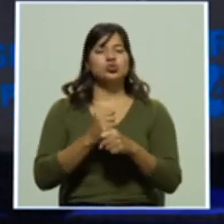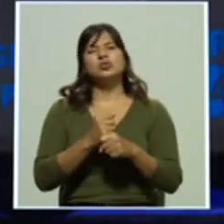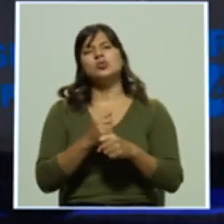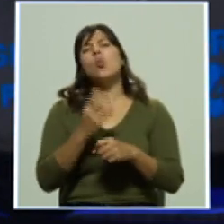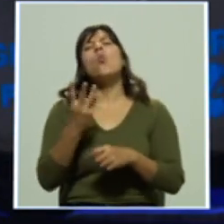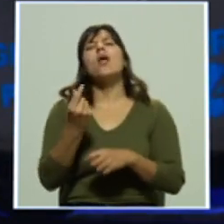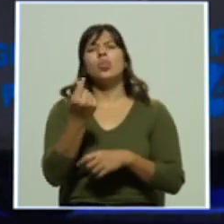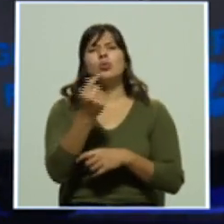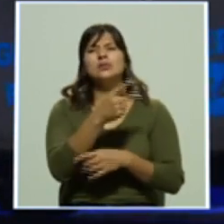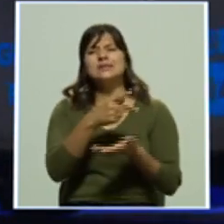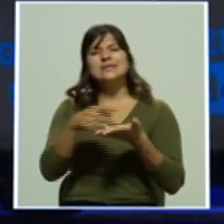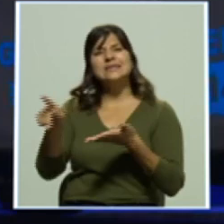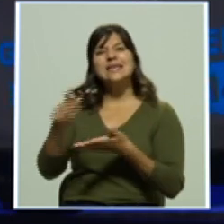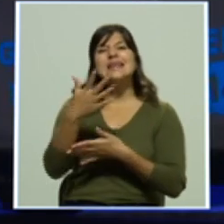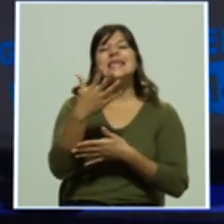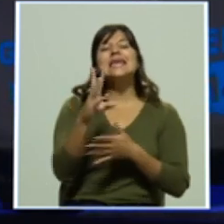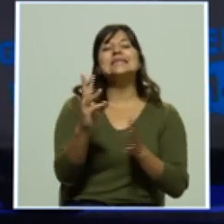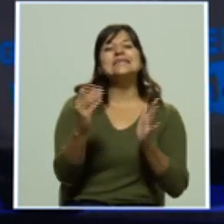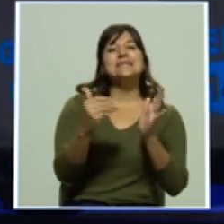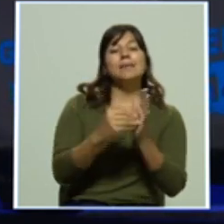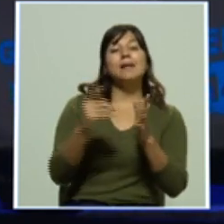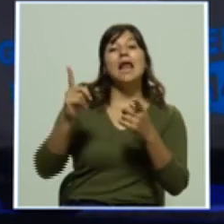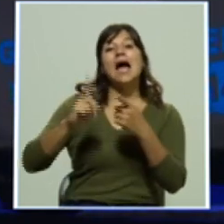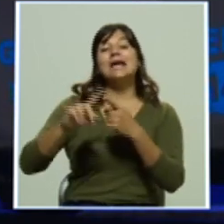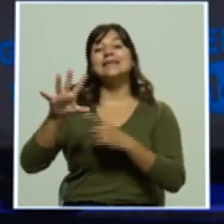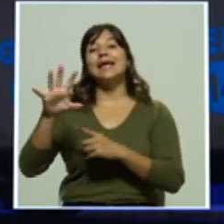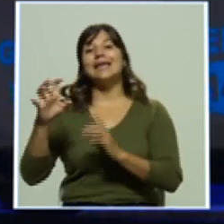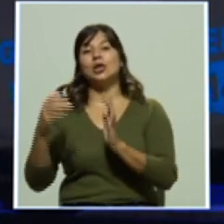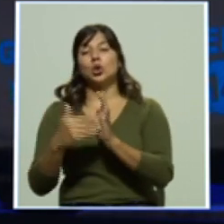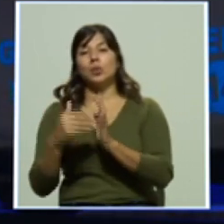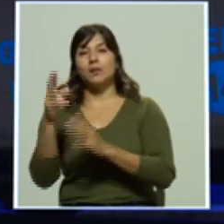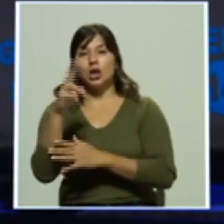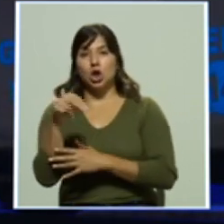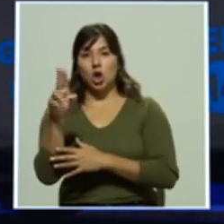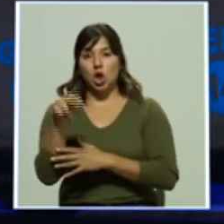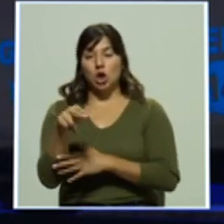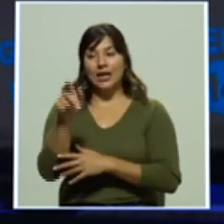y los 500.000 colones, y cada una de estas personas víctimas podía estar